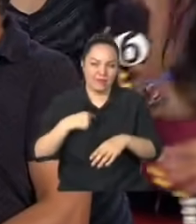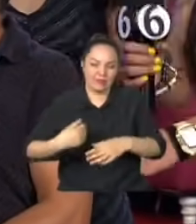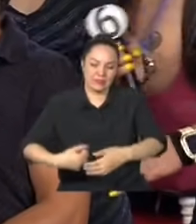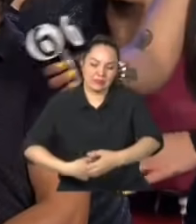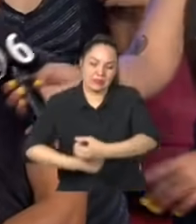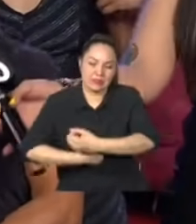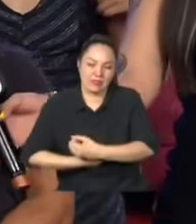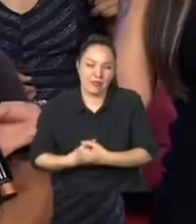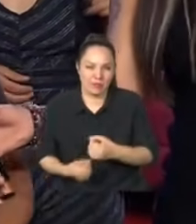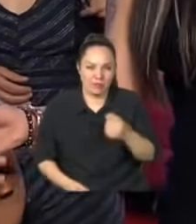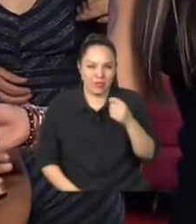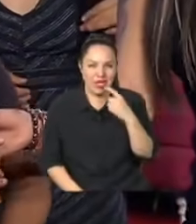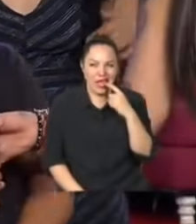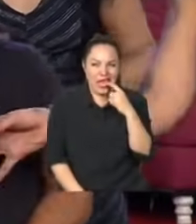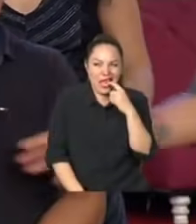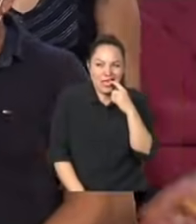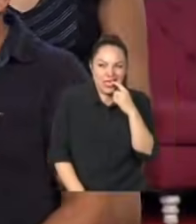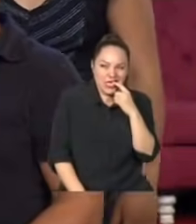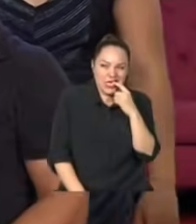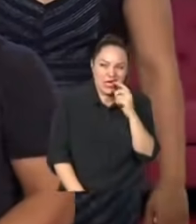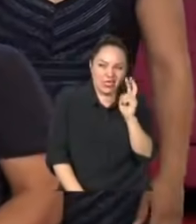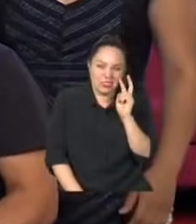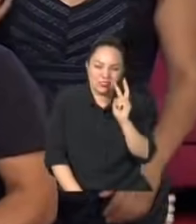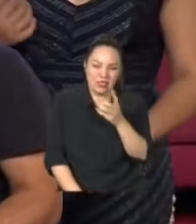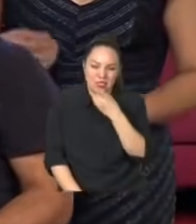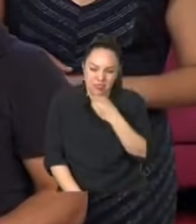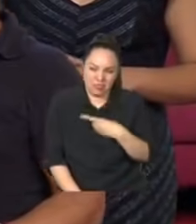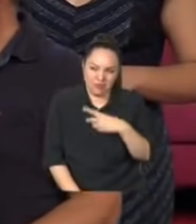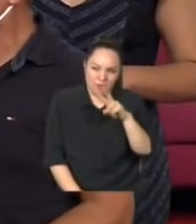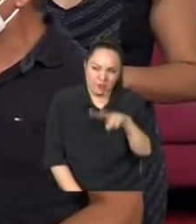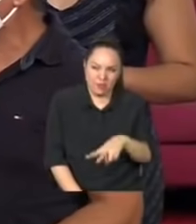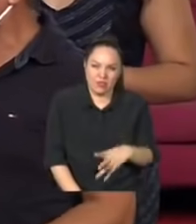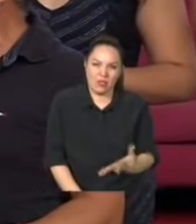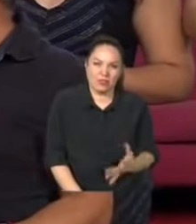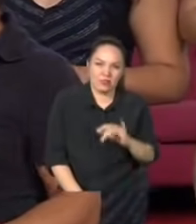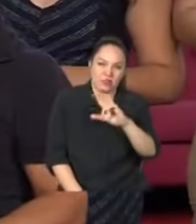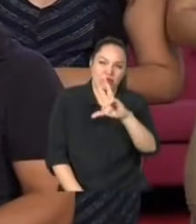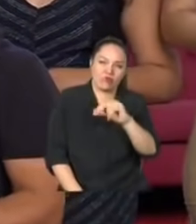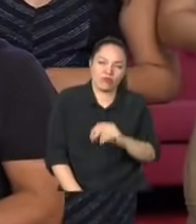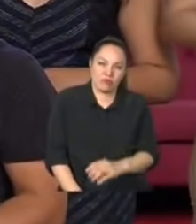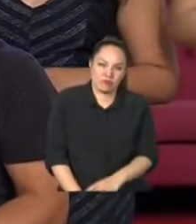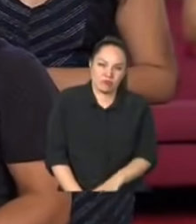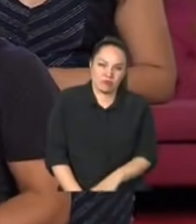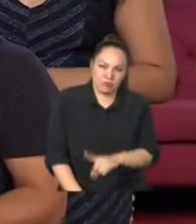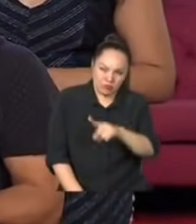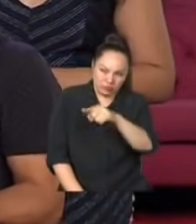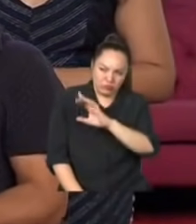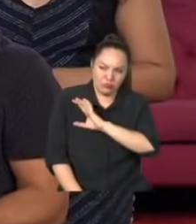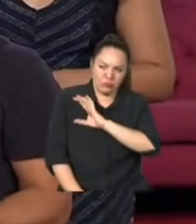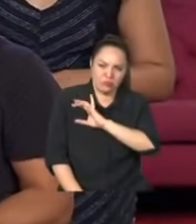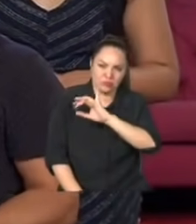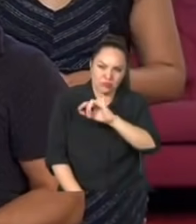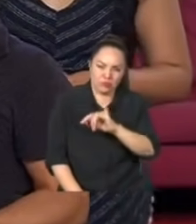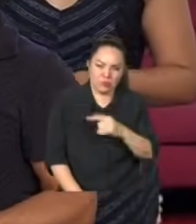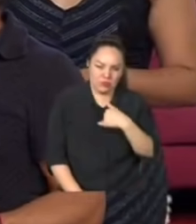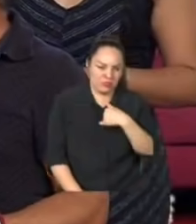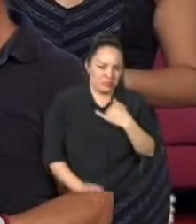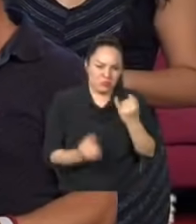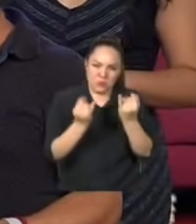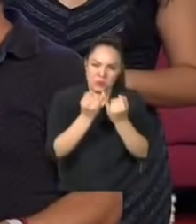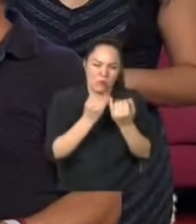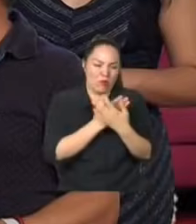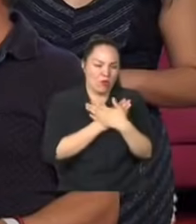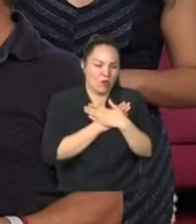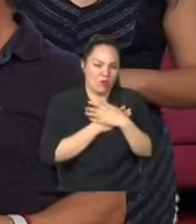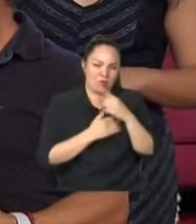pasa nada. ¿Sientes algo por él? Dilo o calla para siempre. No pasa nada. ¿Qué tiene? Si lo quieres. Abrazar. Lo amas. También, igual que yo.